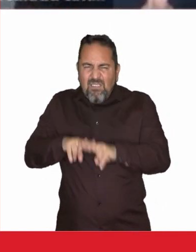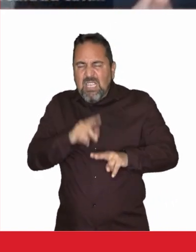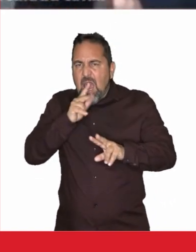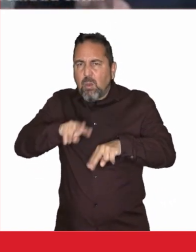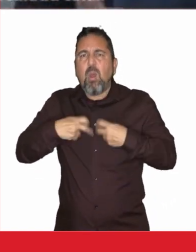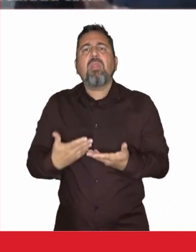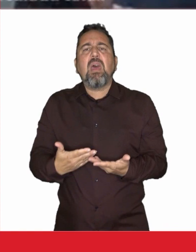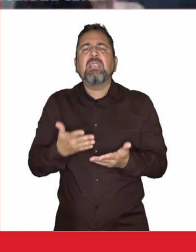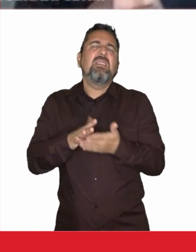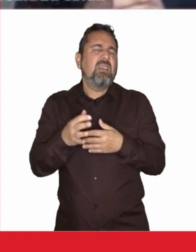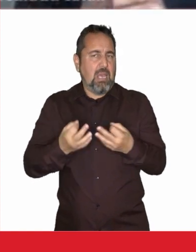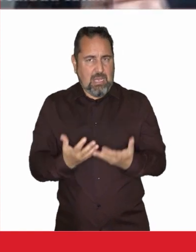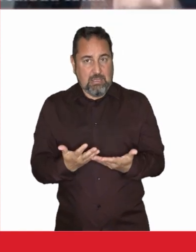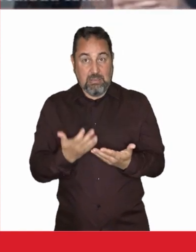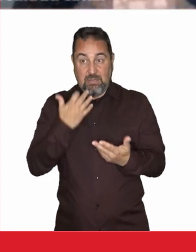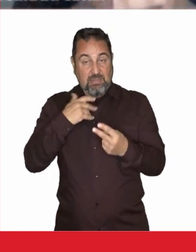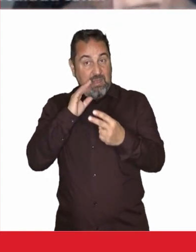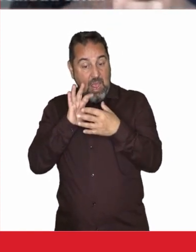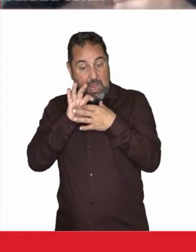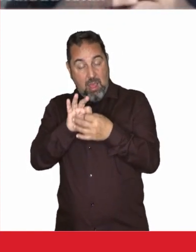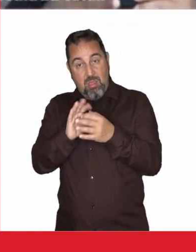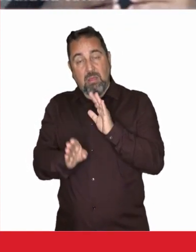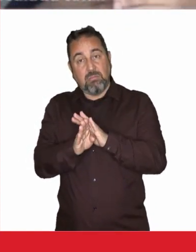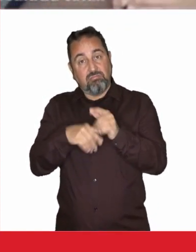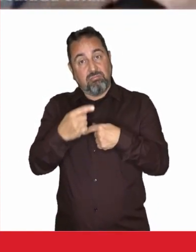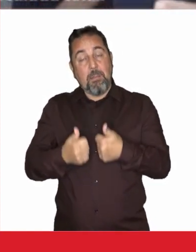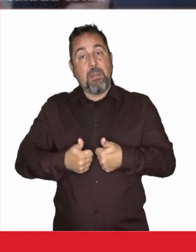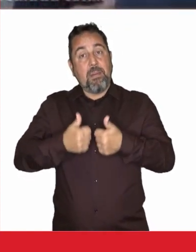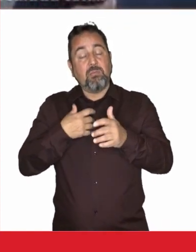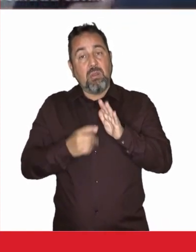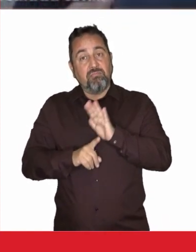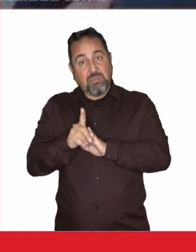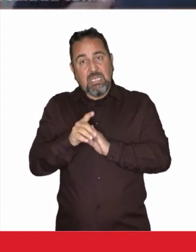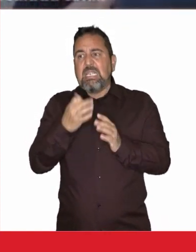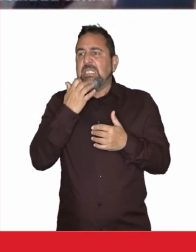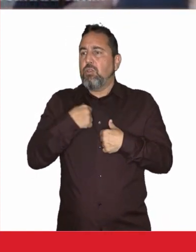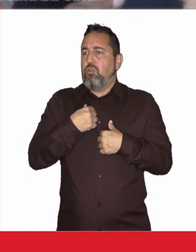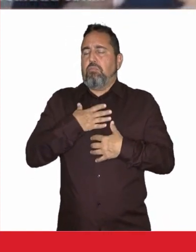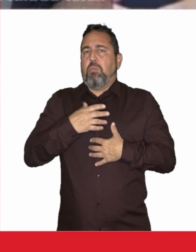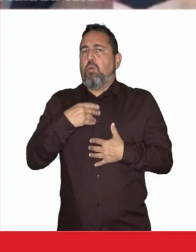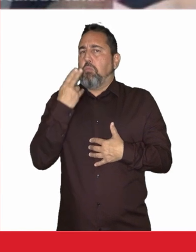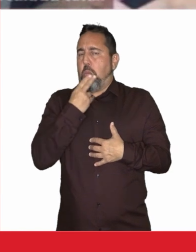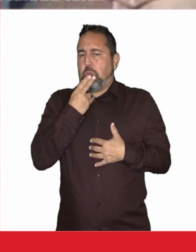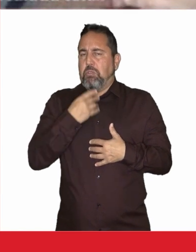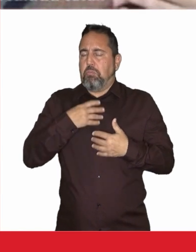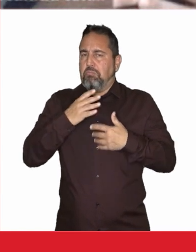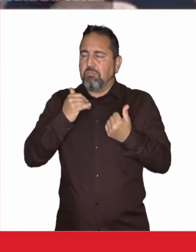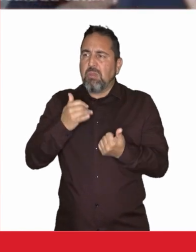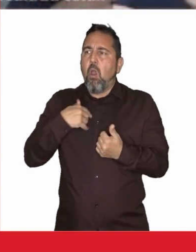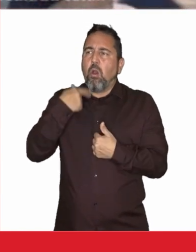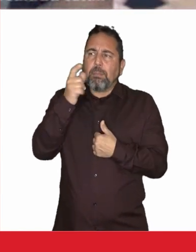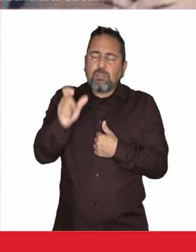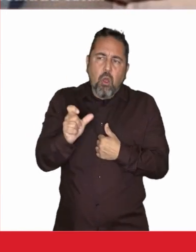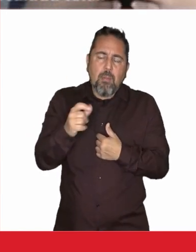nos referimos con revisar y actualizar las alianzas? A ver si la alianza puede ir a más, es decir, si me puedo